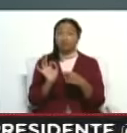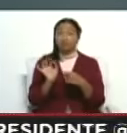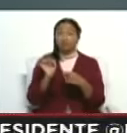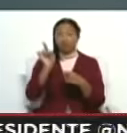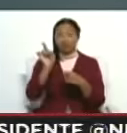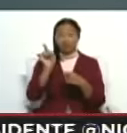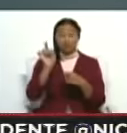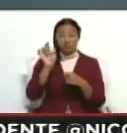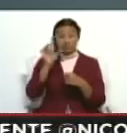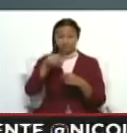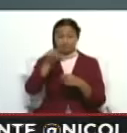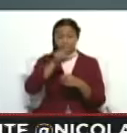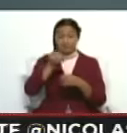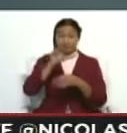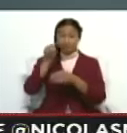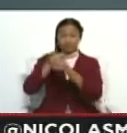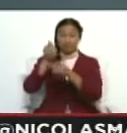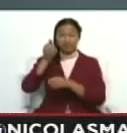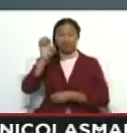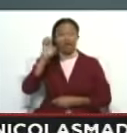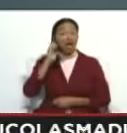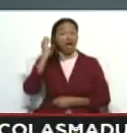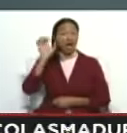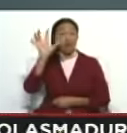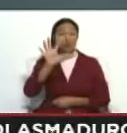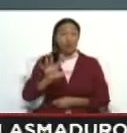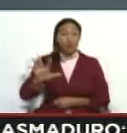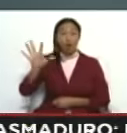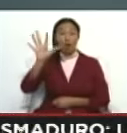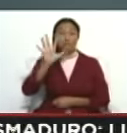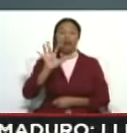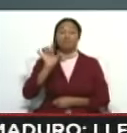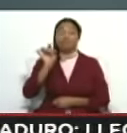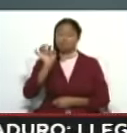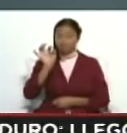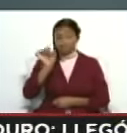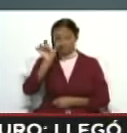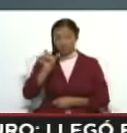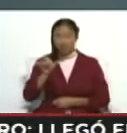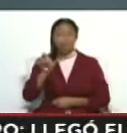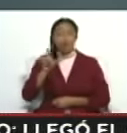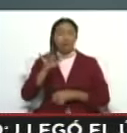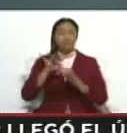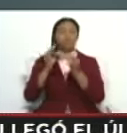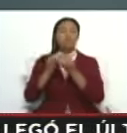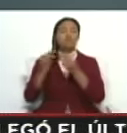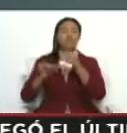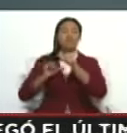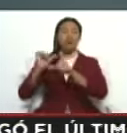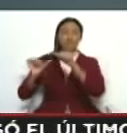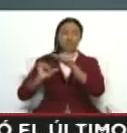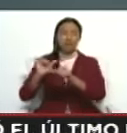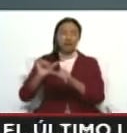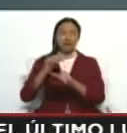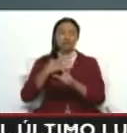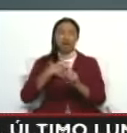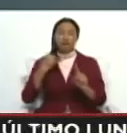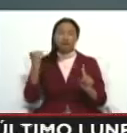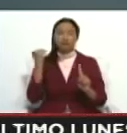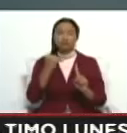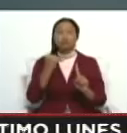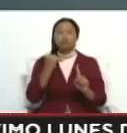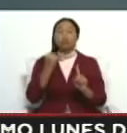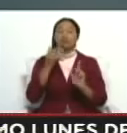Europa, sobrina de un criminal asesino responsable de la masacre